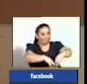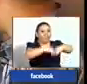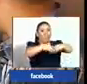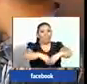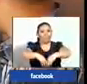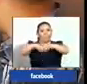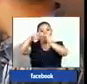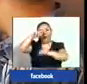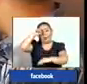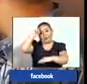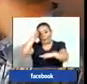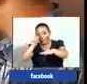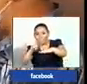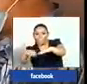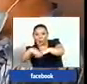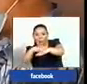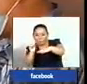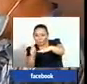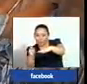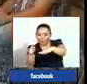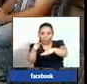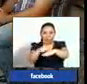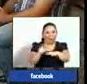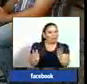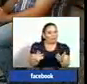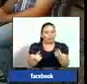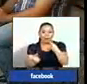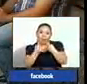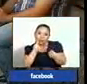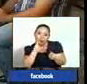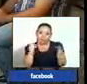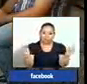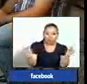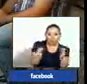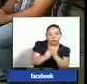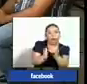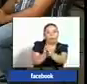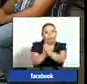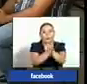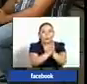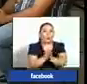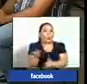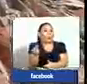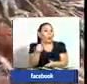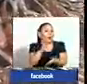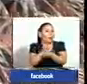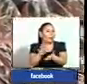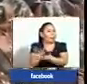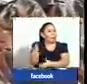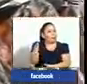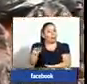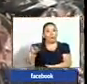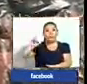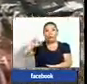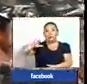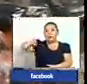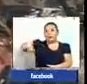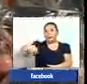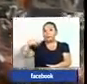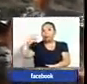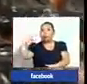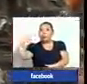zapateros. Los reunió y solicitó la fabricación de aproximadamente 3.000